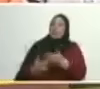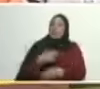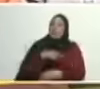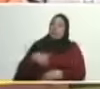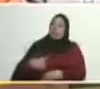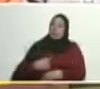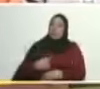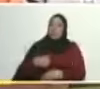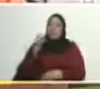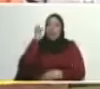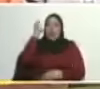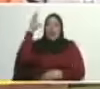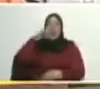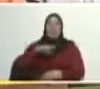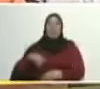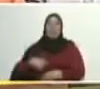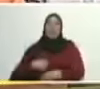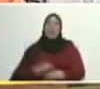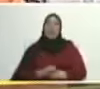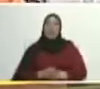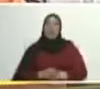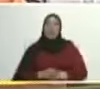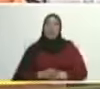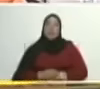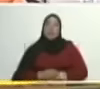mis camaradas del ALBA.